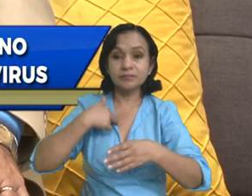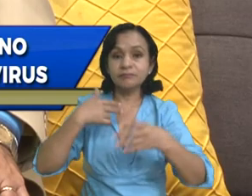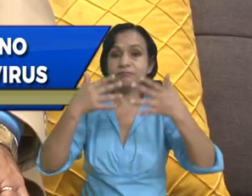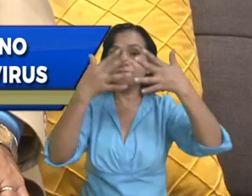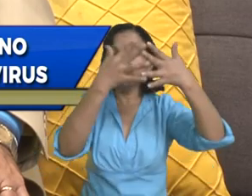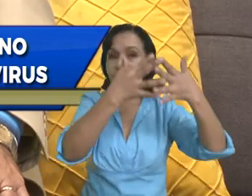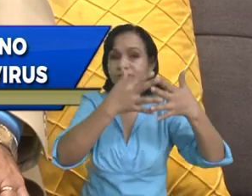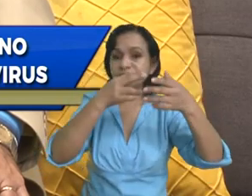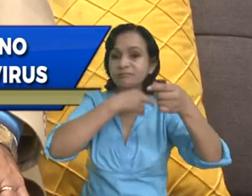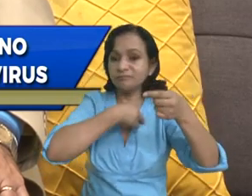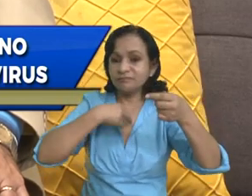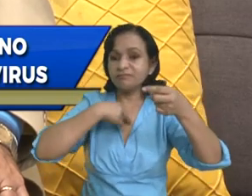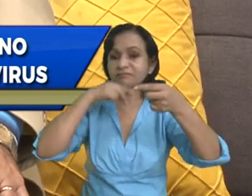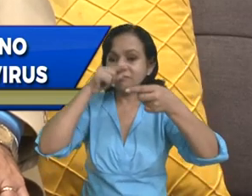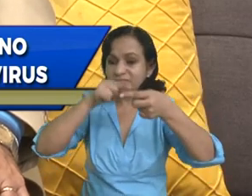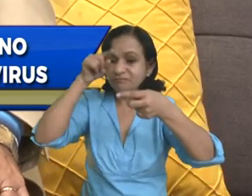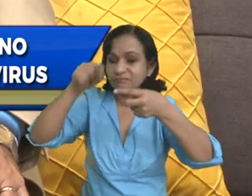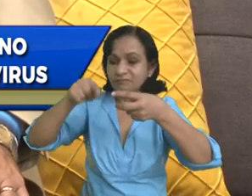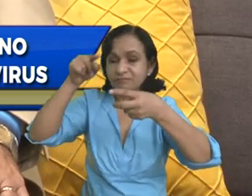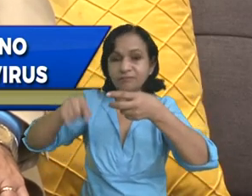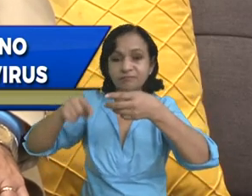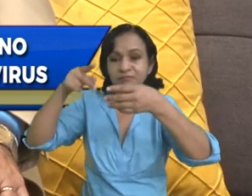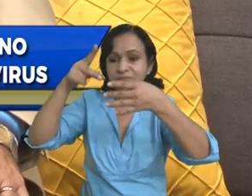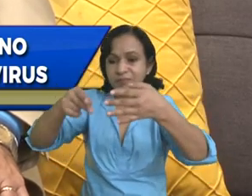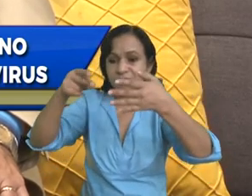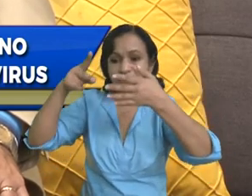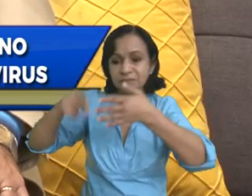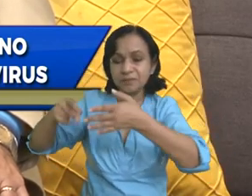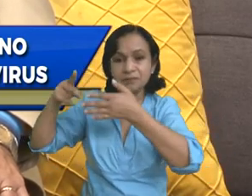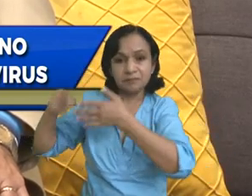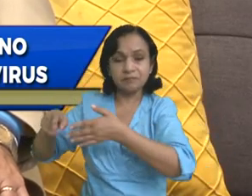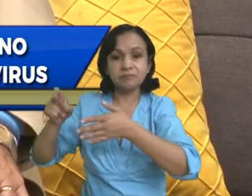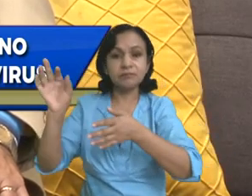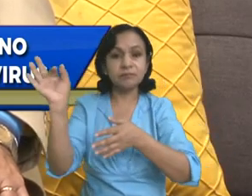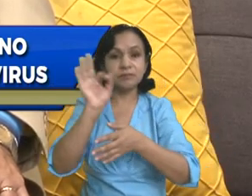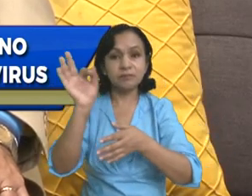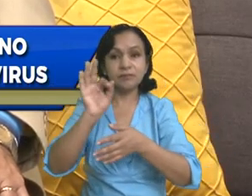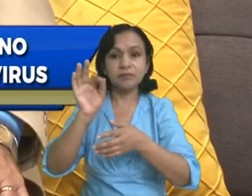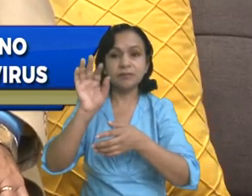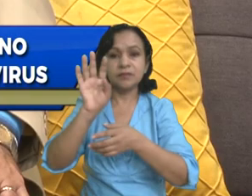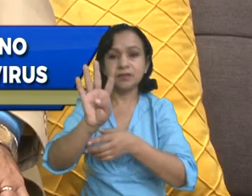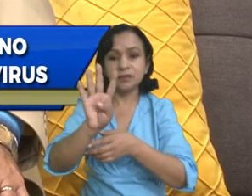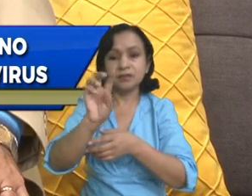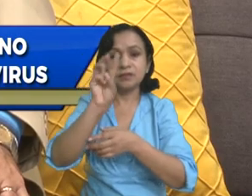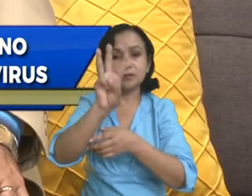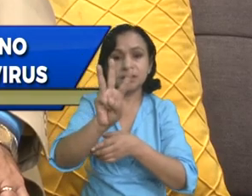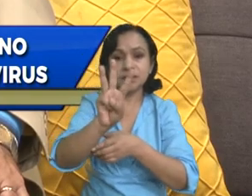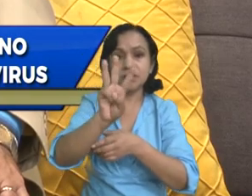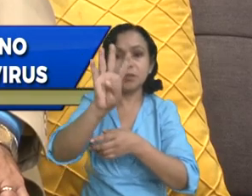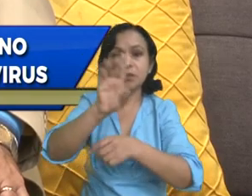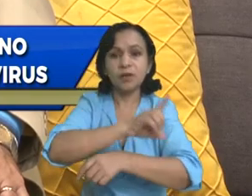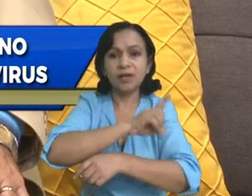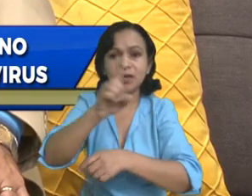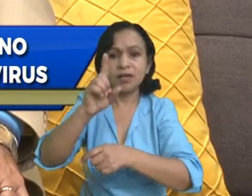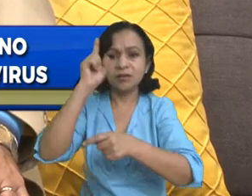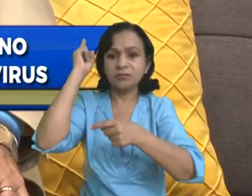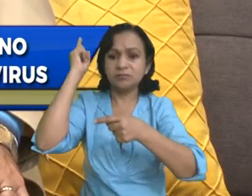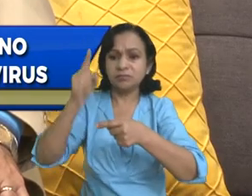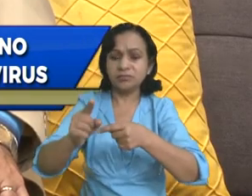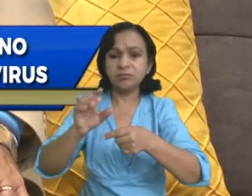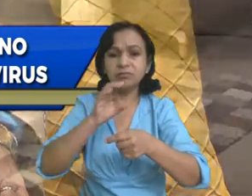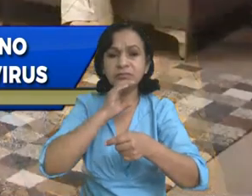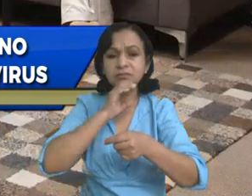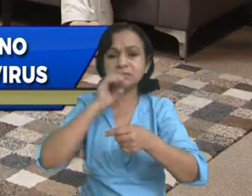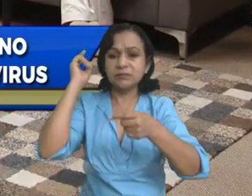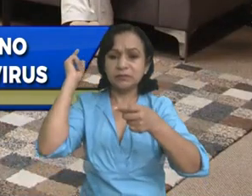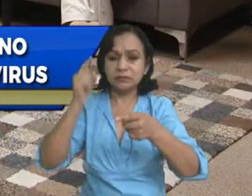Estados Unidos, prácticamente a raíz de una medida cada 3-4 días aplican contra Cuba esta nueva administración